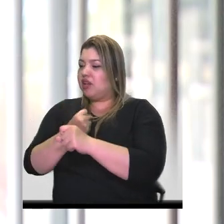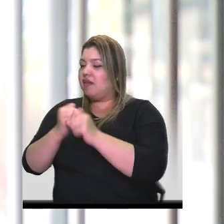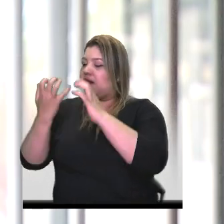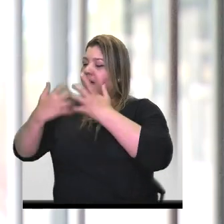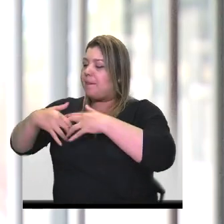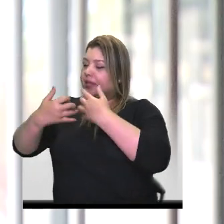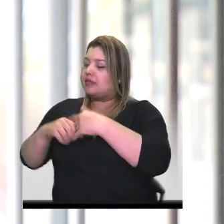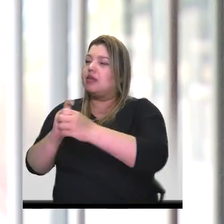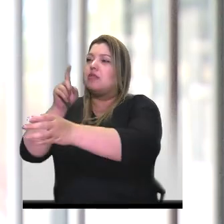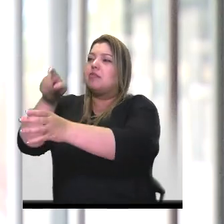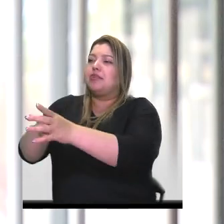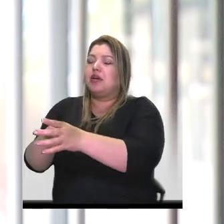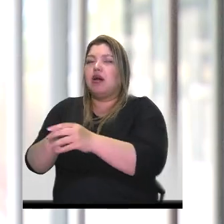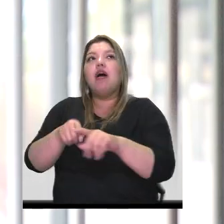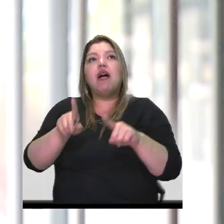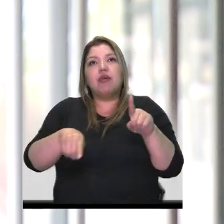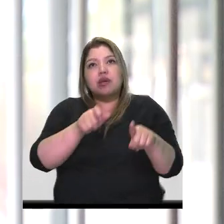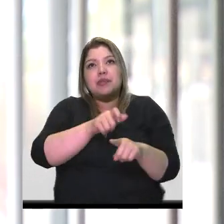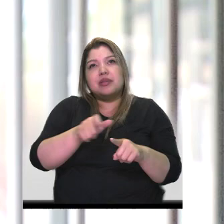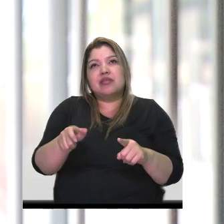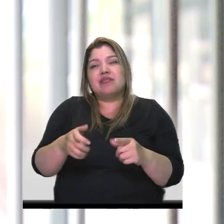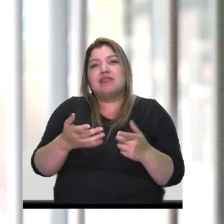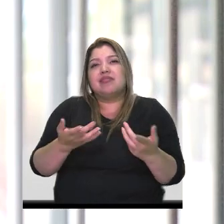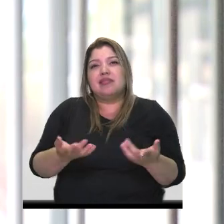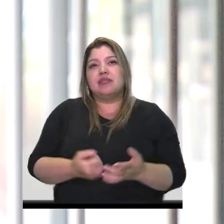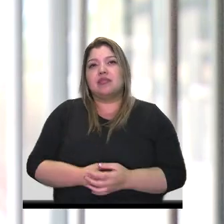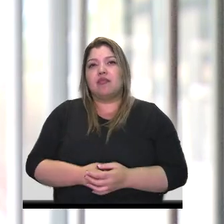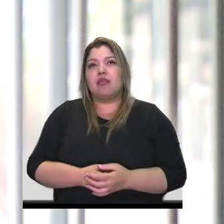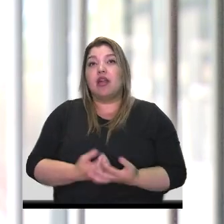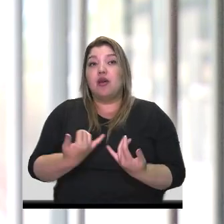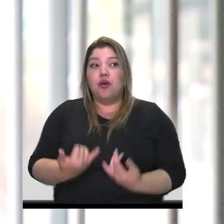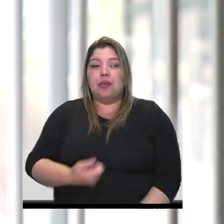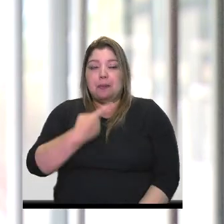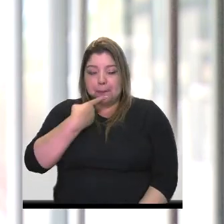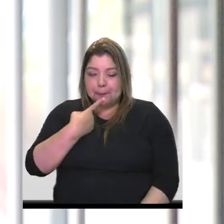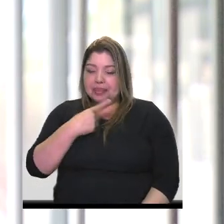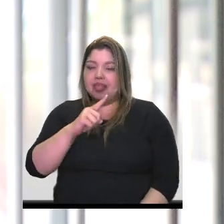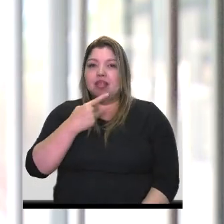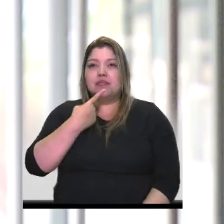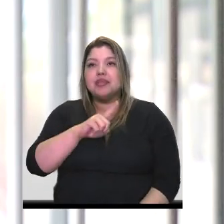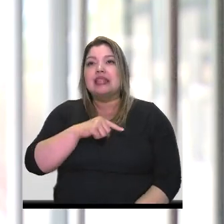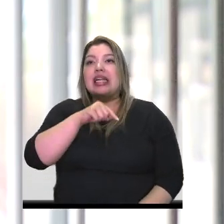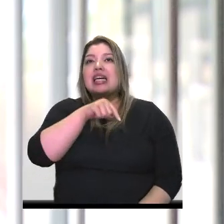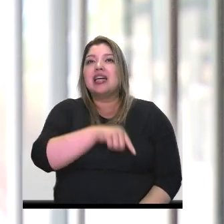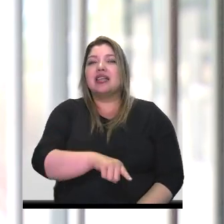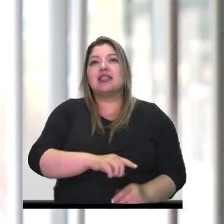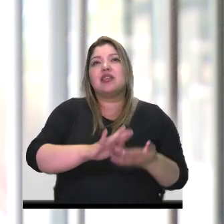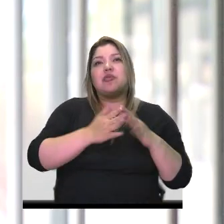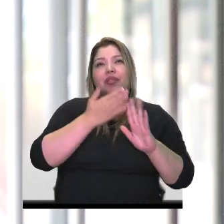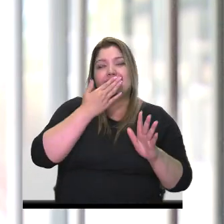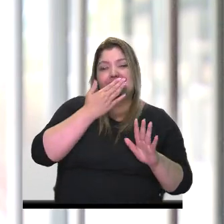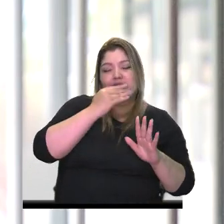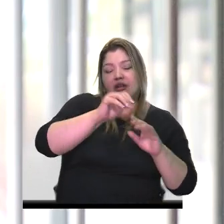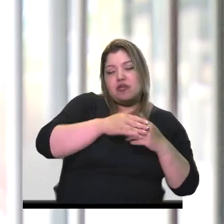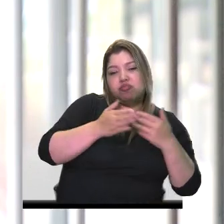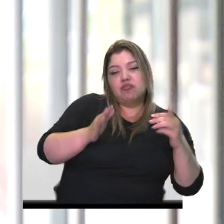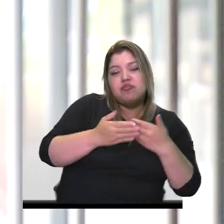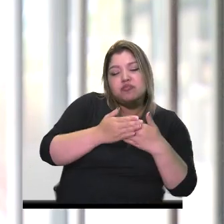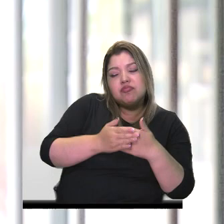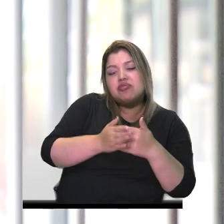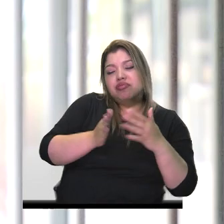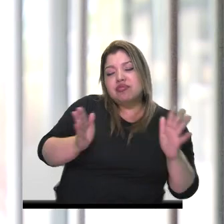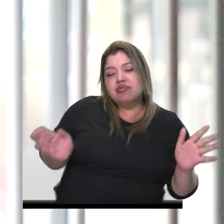empresa. Entonces hoy hay un fenómeno grande pues como de que lo indígena se está abriendo, el hermanamiento entre